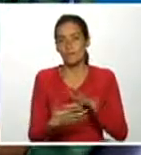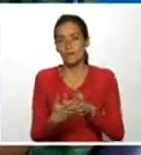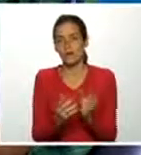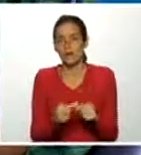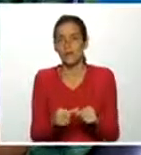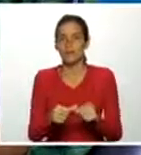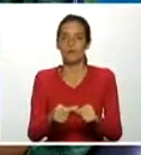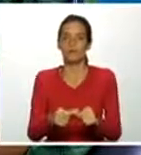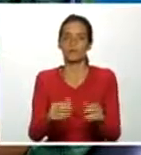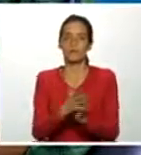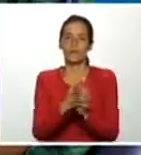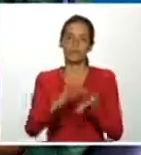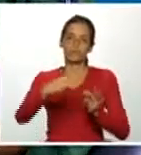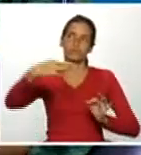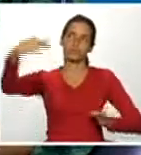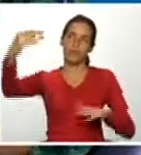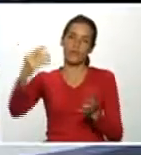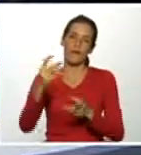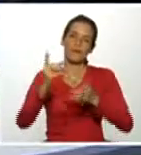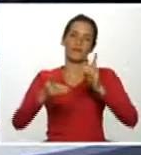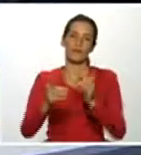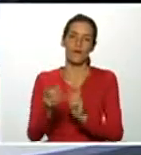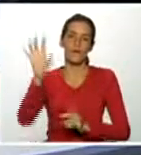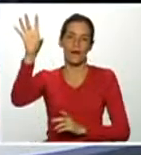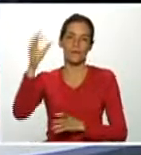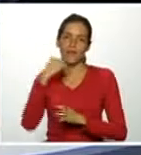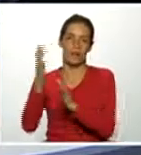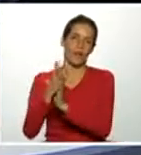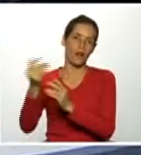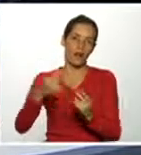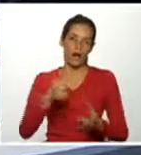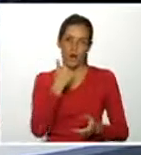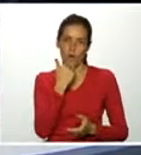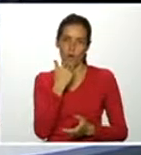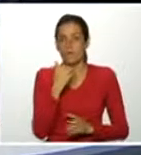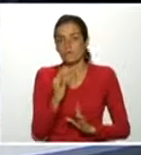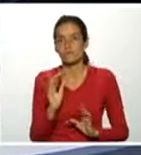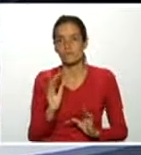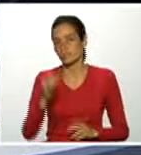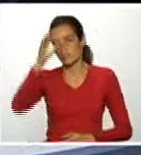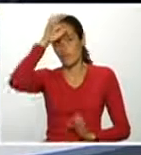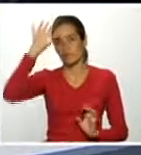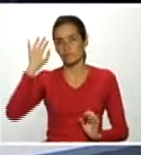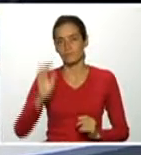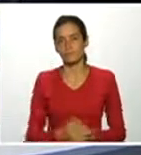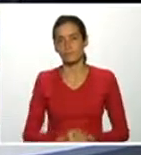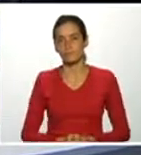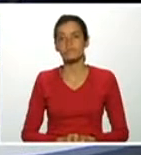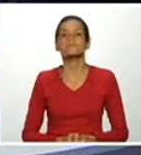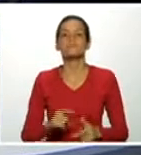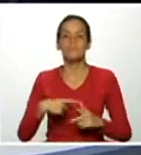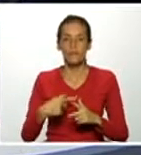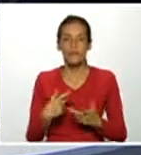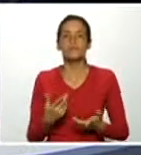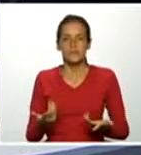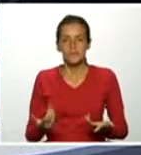mantenga un cordón umbilical de dependencia con la nación que nos provee, o la gran transnacional o la corporación que nos provee software. Entonces